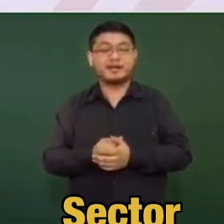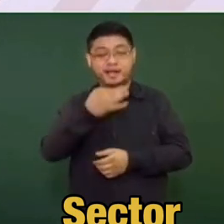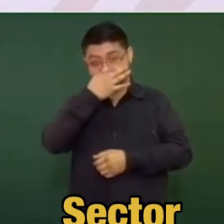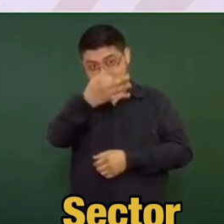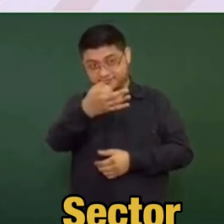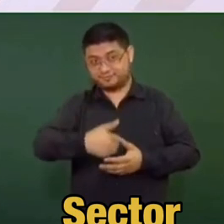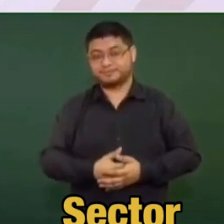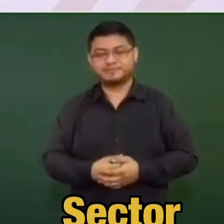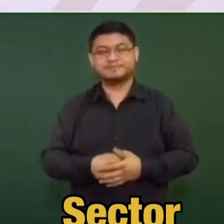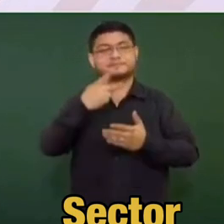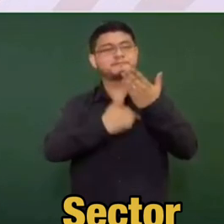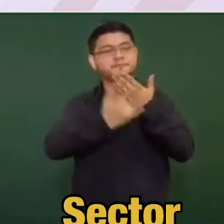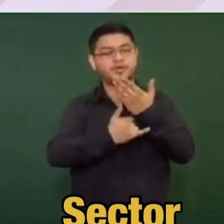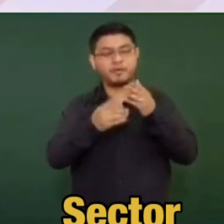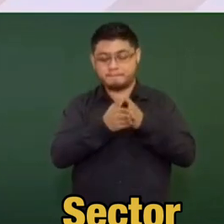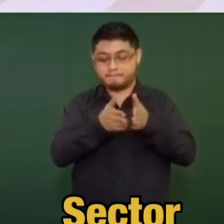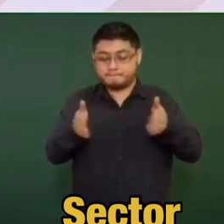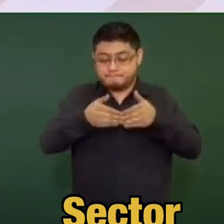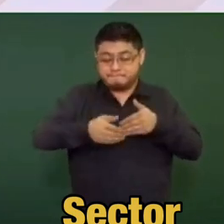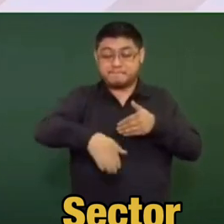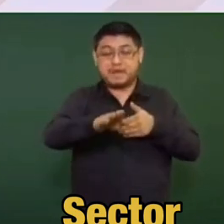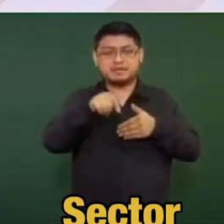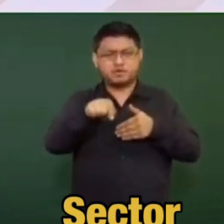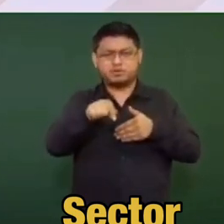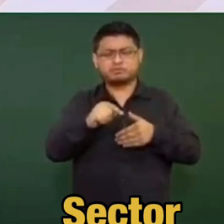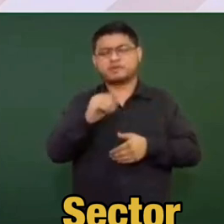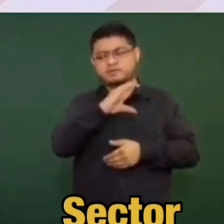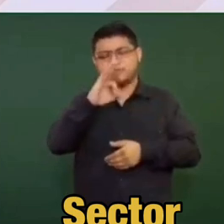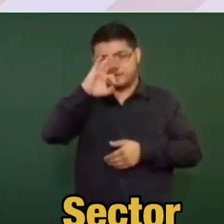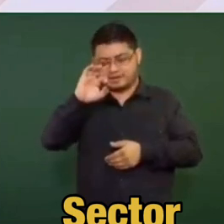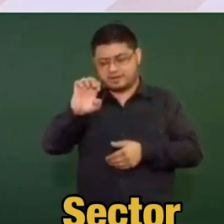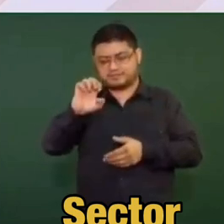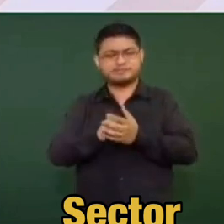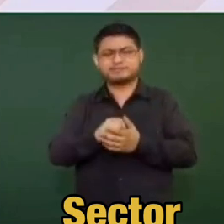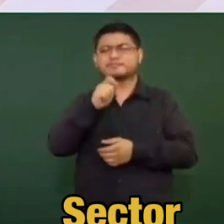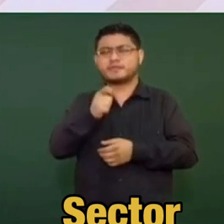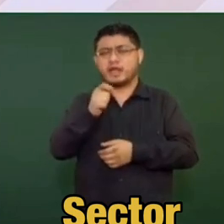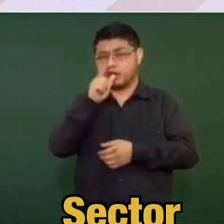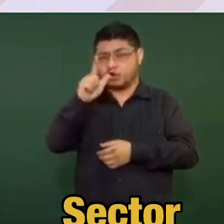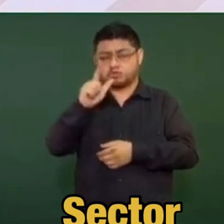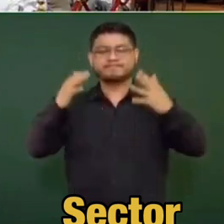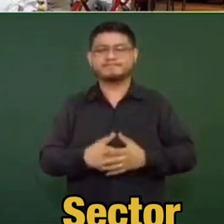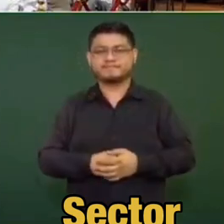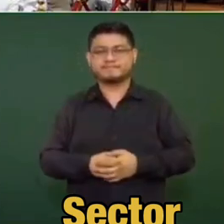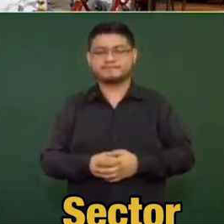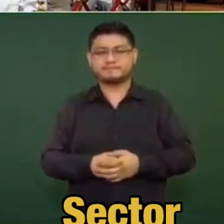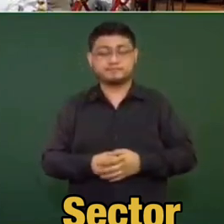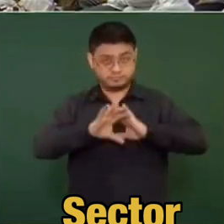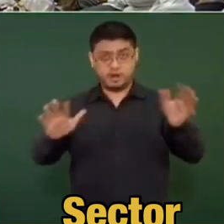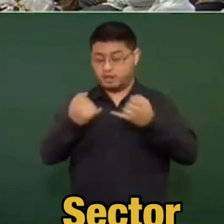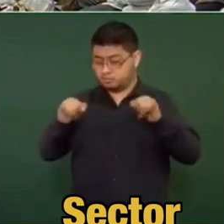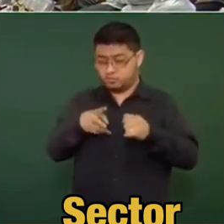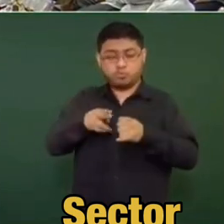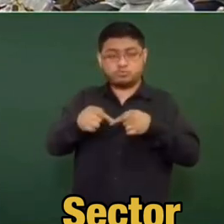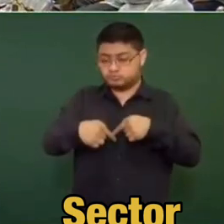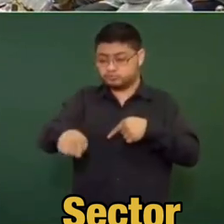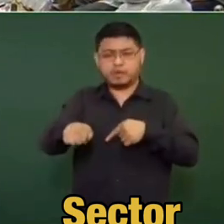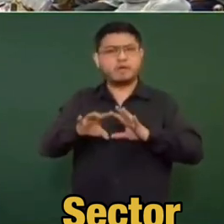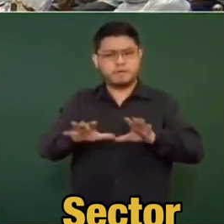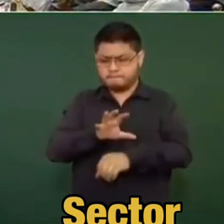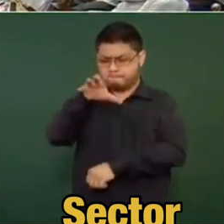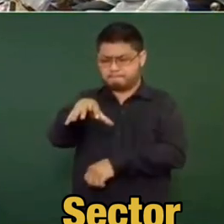Informo también que el programa de ampliación de la Comisión Federal de Electricidad incluye la construcción de 12 plantas de ciclo combinado. Ya inauguramos una primera etapa de una